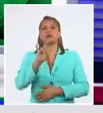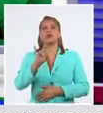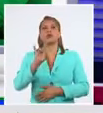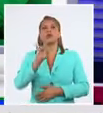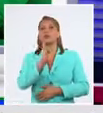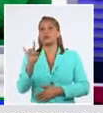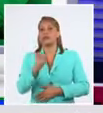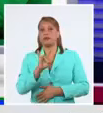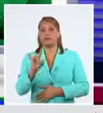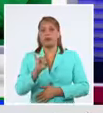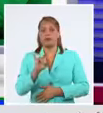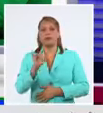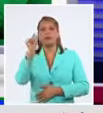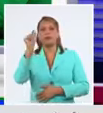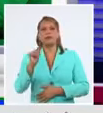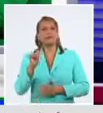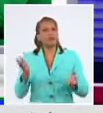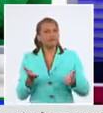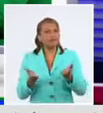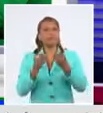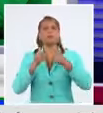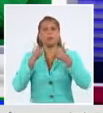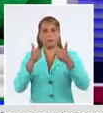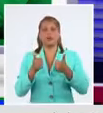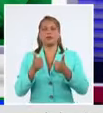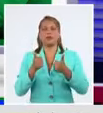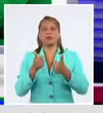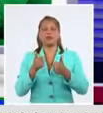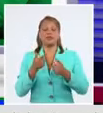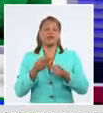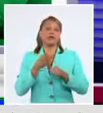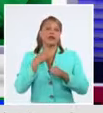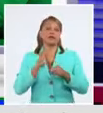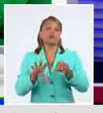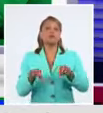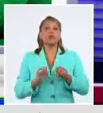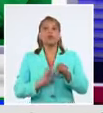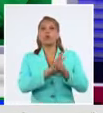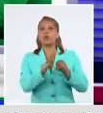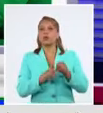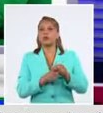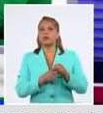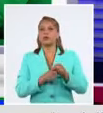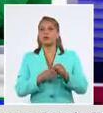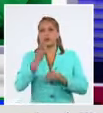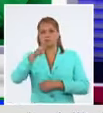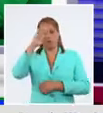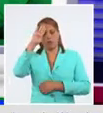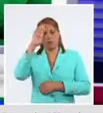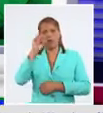870.499 pacientes recuperados de los que han tenido COVID en nuestro país, que ya es el